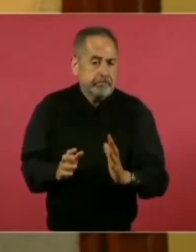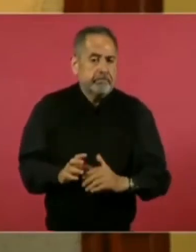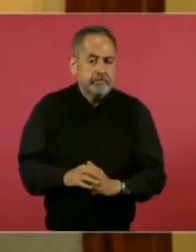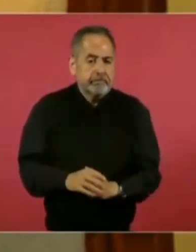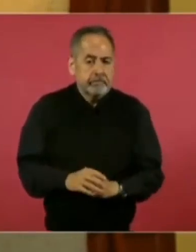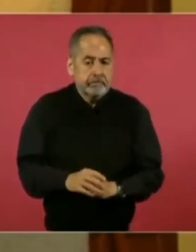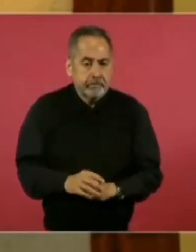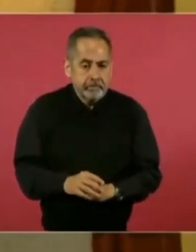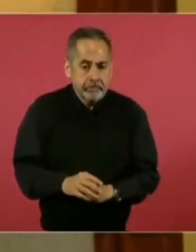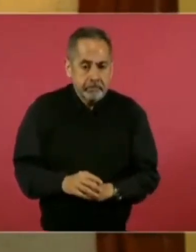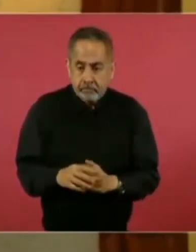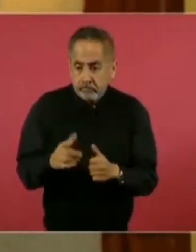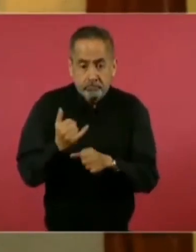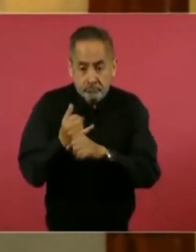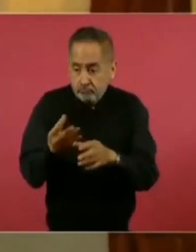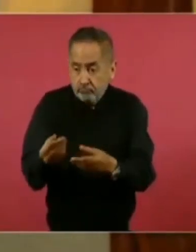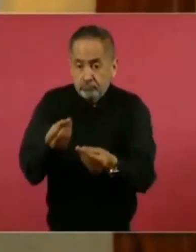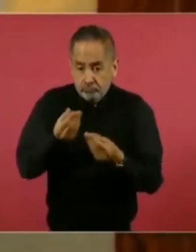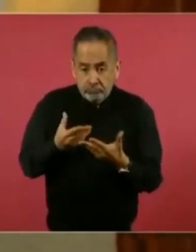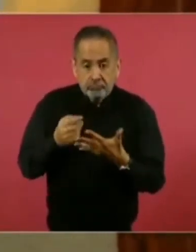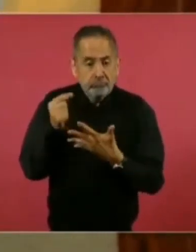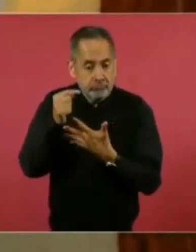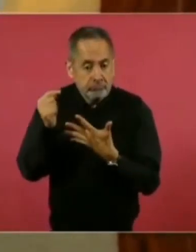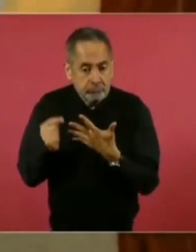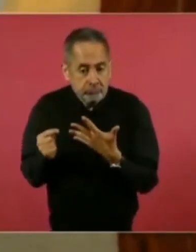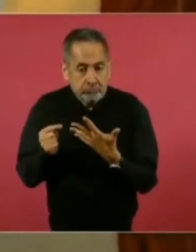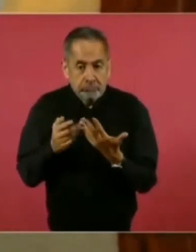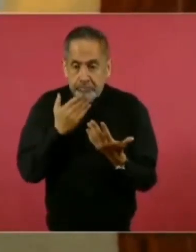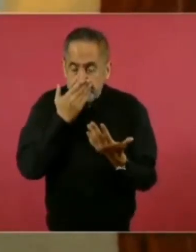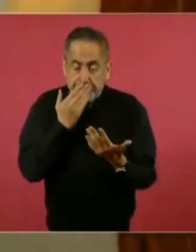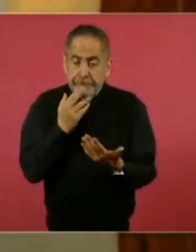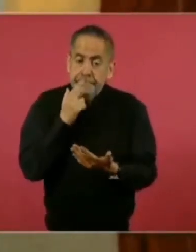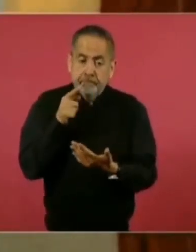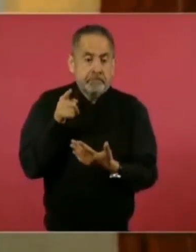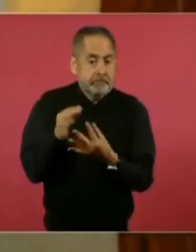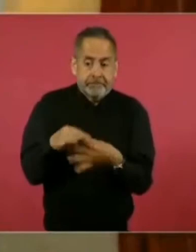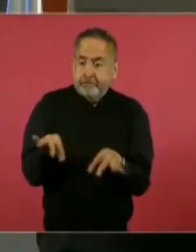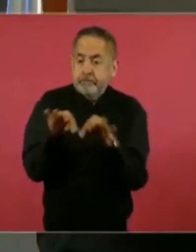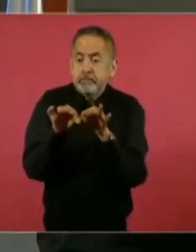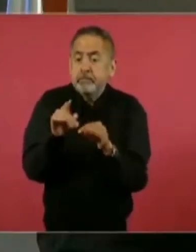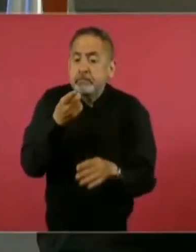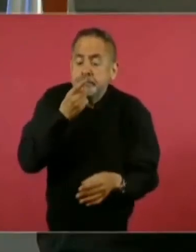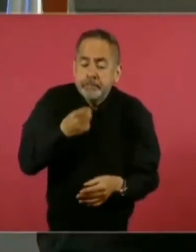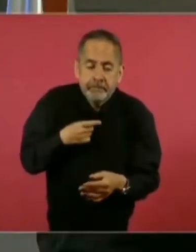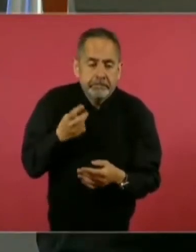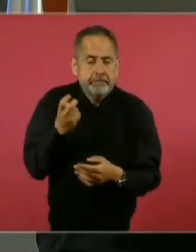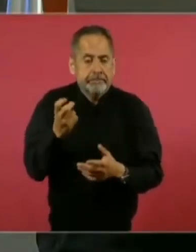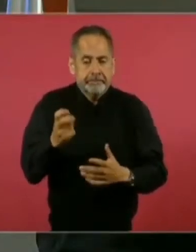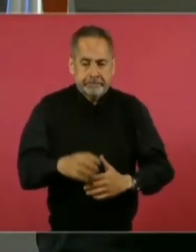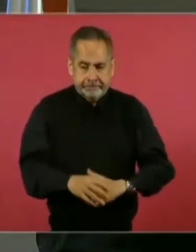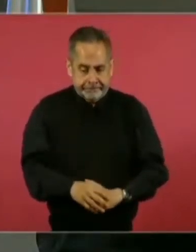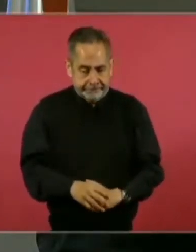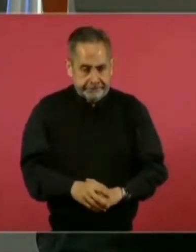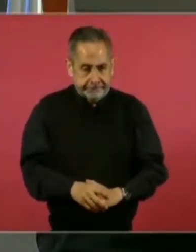a tener la información porque es lo más importante.